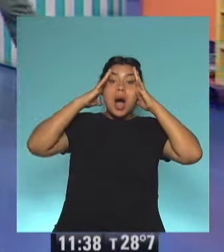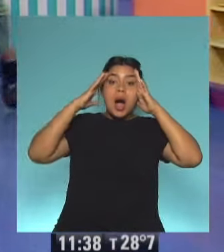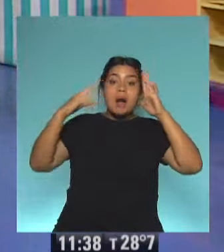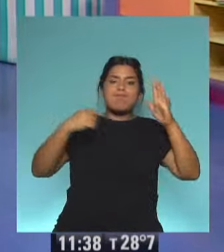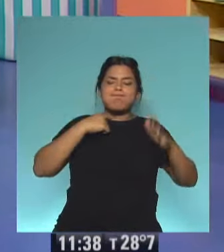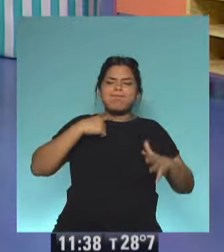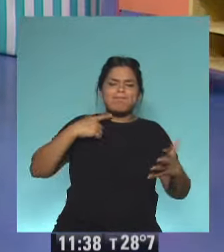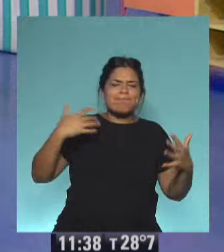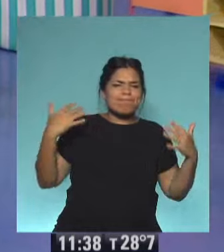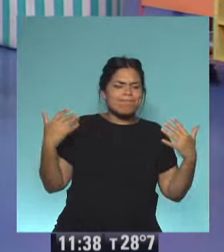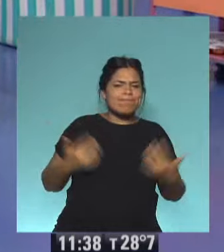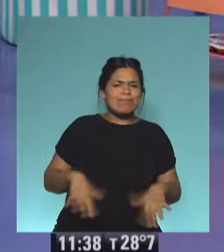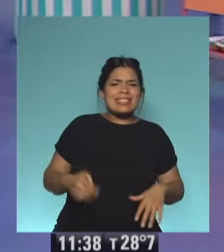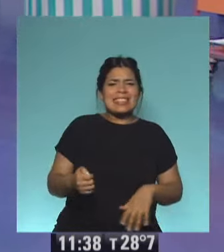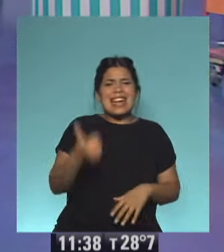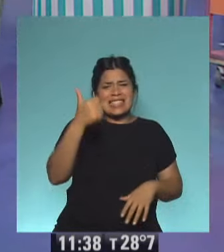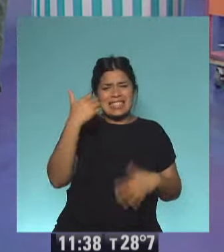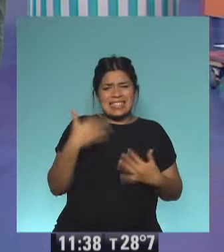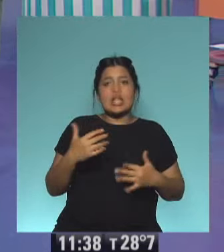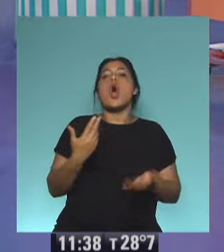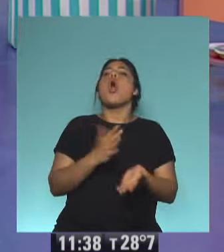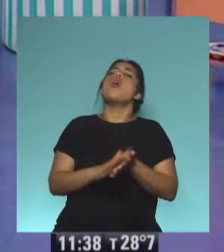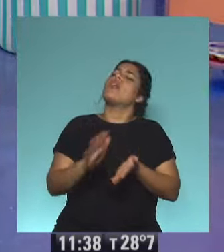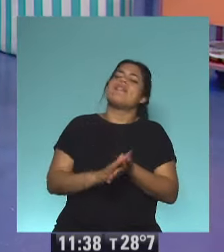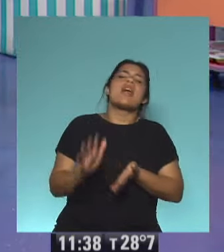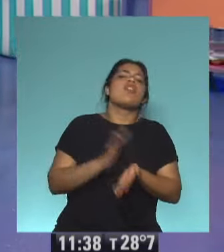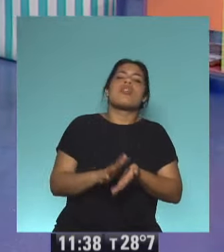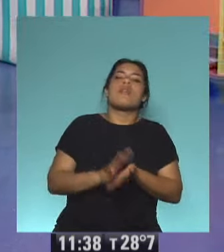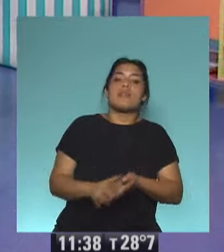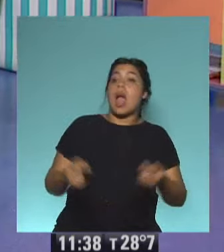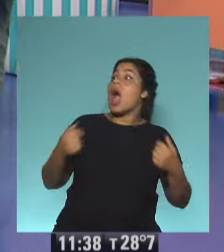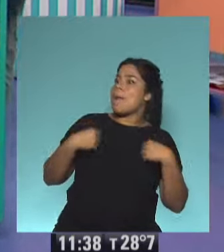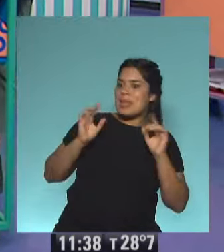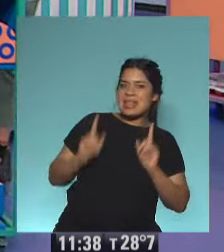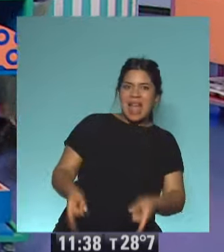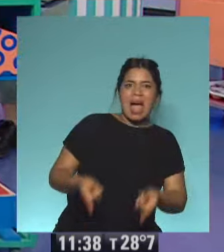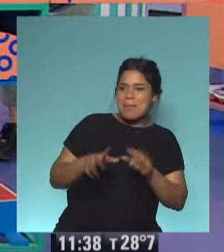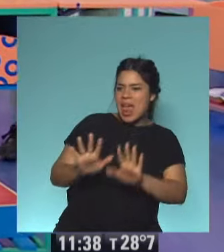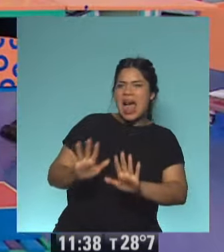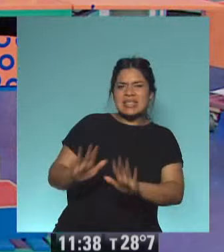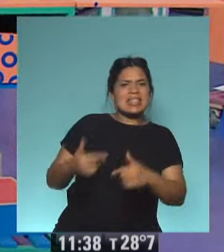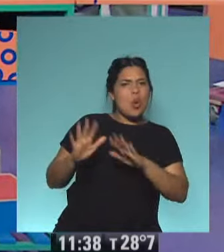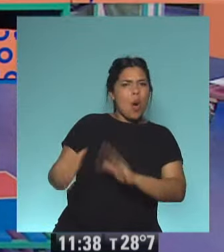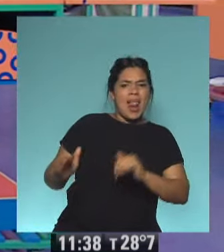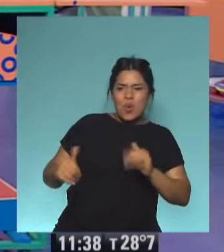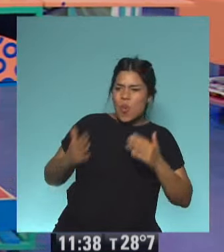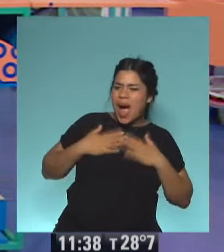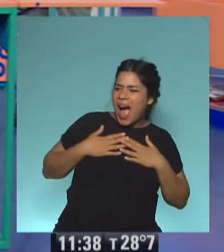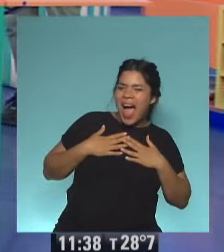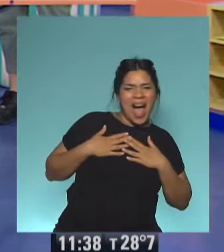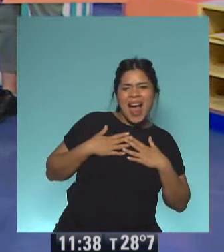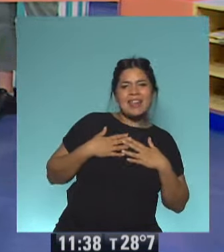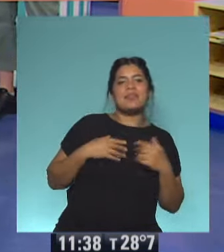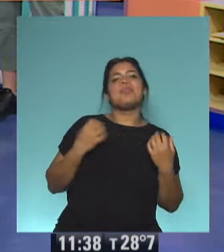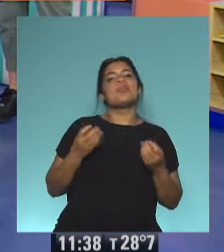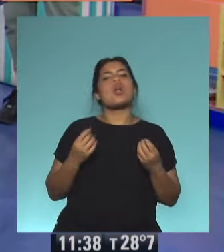Casi. Pero está buenísimo. Otro intento. Otro intento. Así me pasaba a mí. Eso es lo que me pasaba. Otro intento. Sí, vamos ahí de hacemos nuevo,